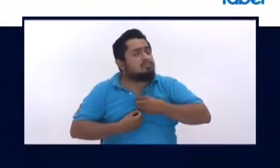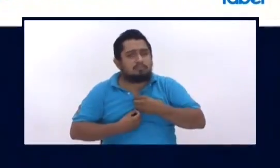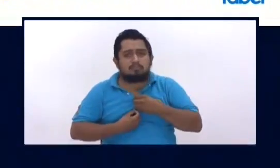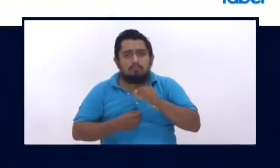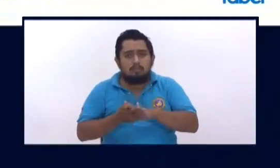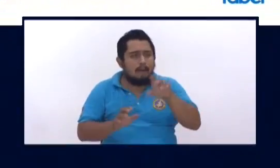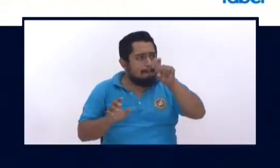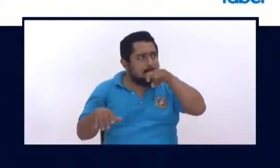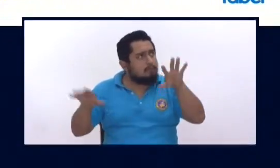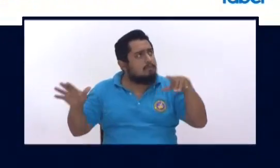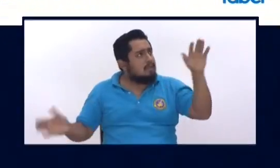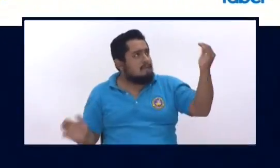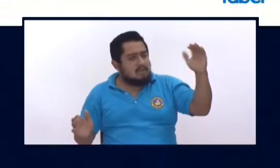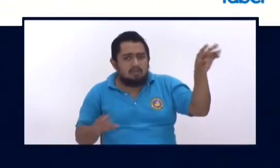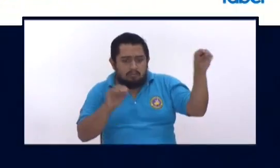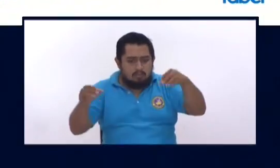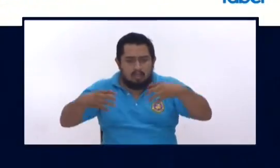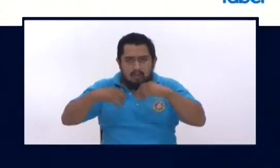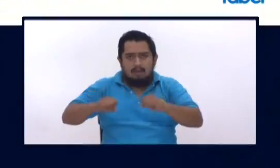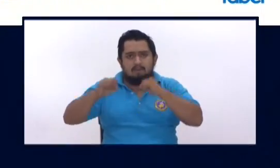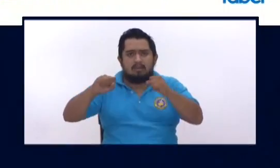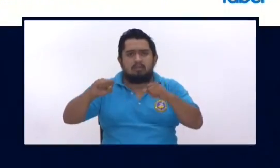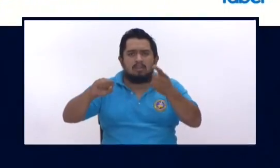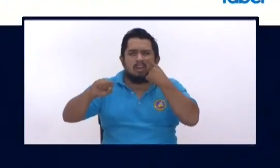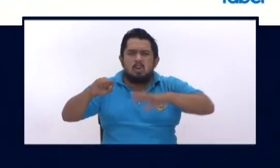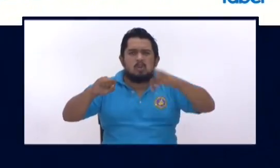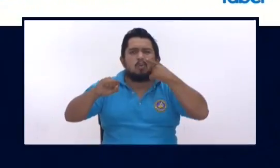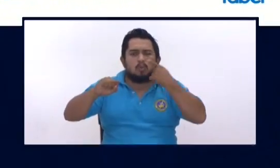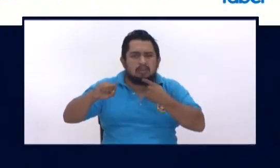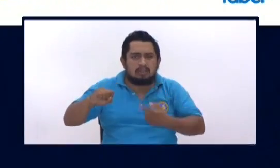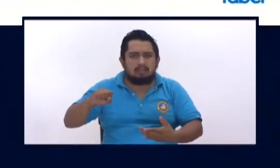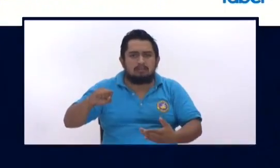águilas emma dice ok de dónde viene tu fuerza